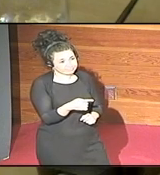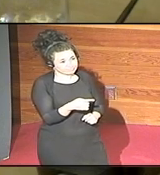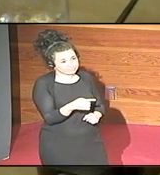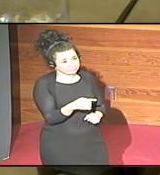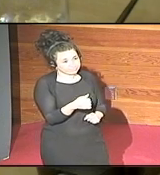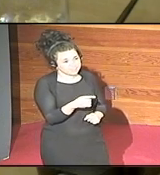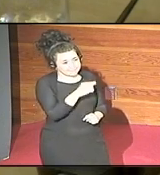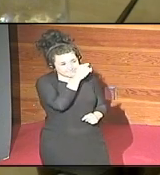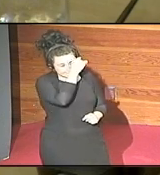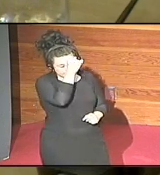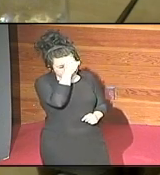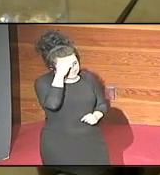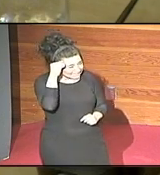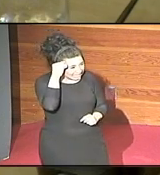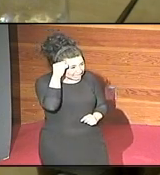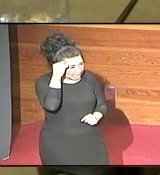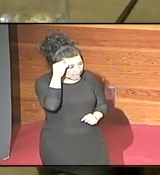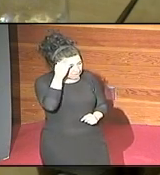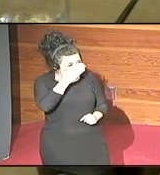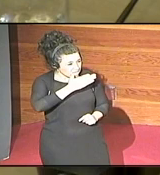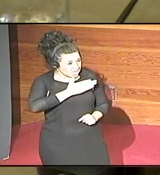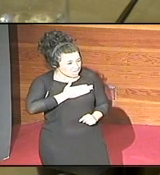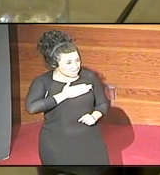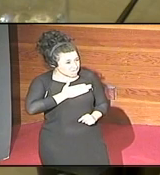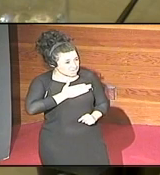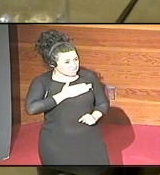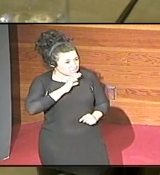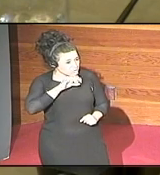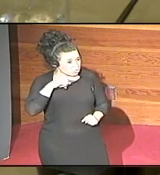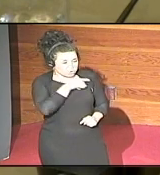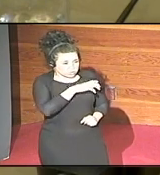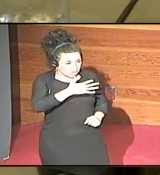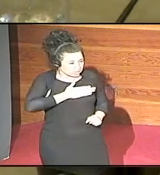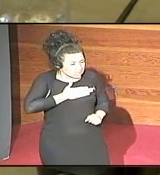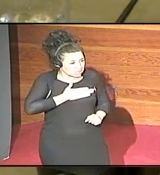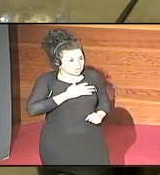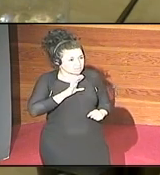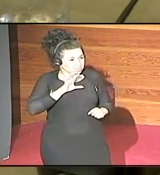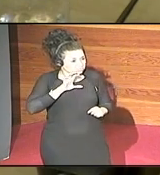la mentalidad nacionalista, imperialista rusa está metida